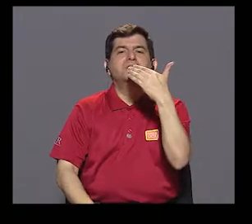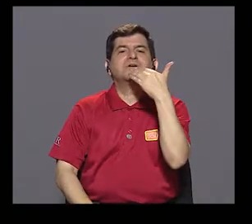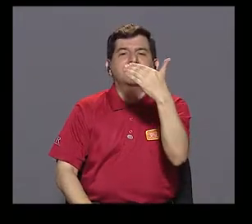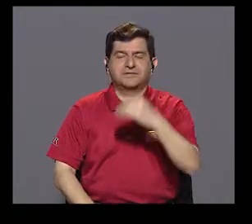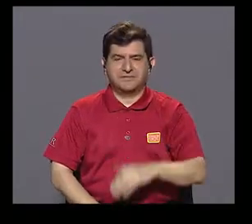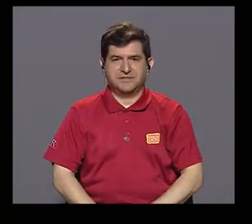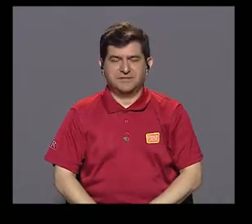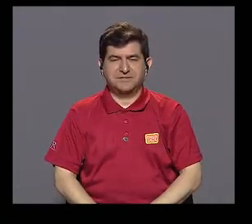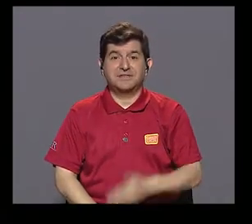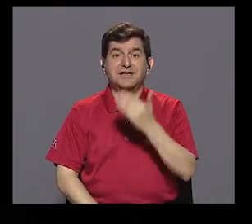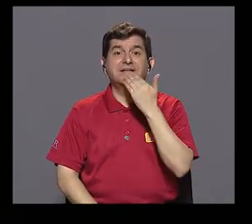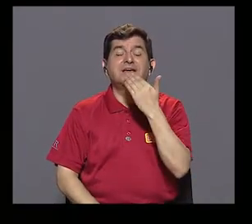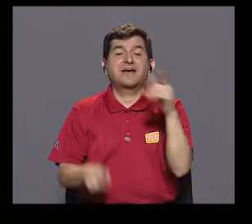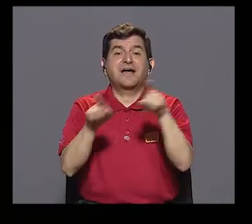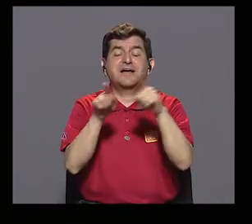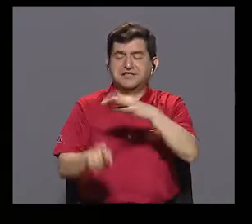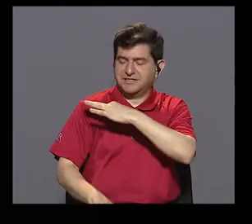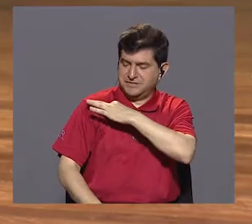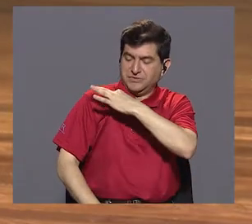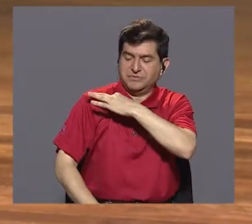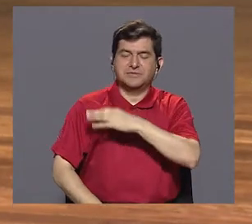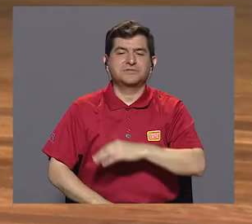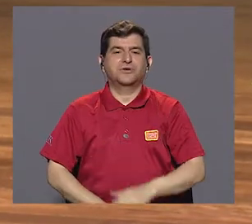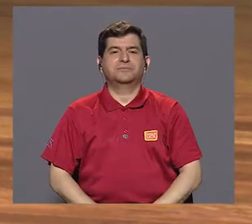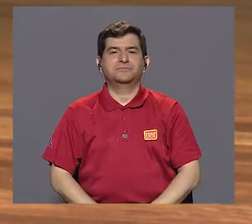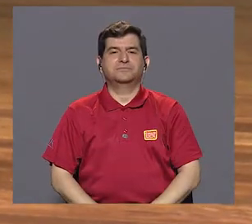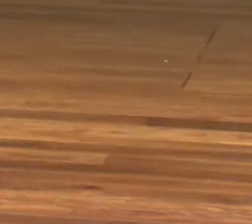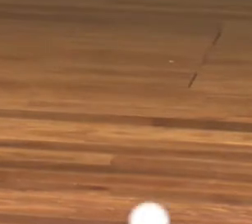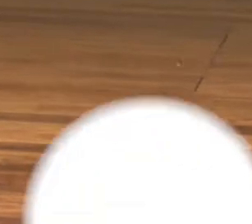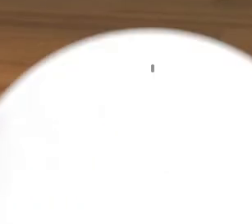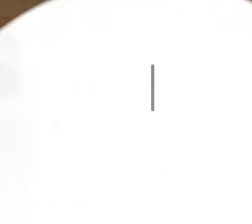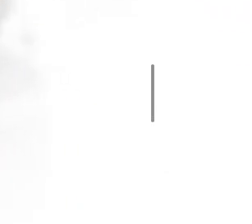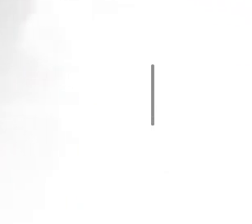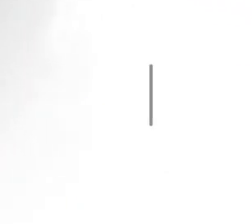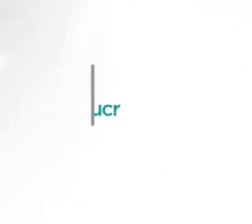entorno. Muchísimas gracias y muchas gracias por la invitación.